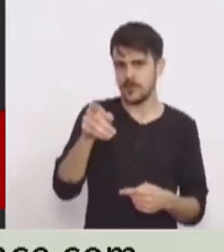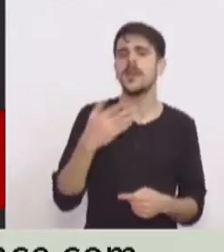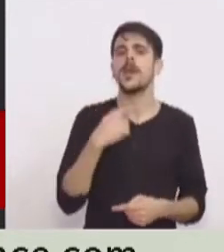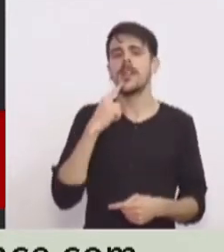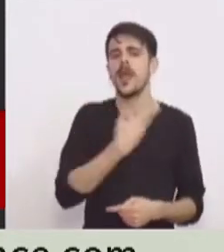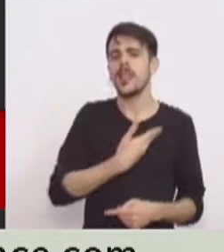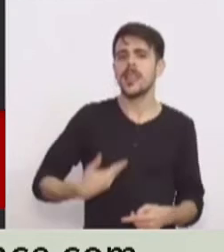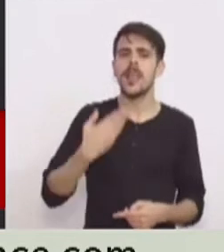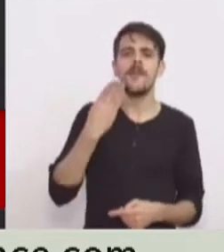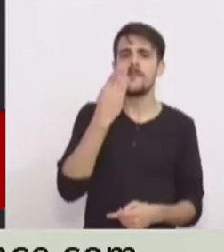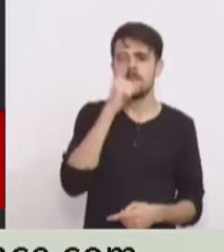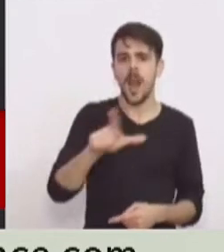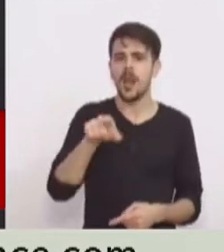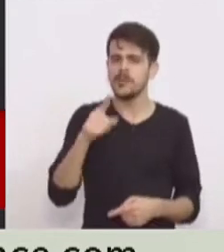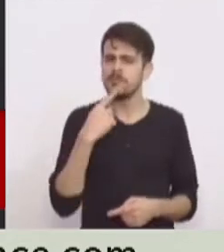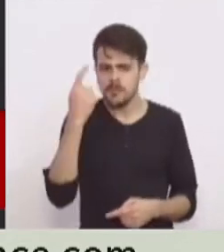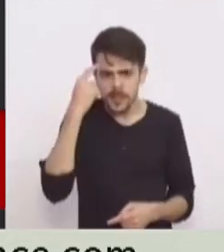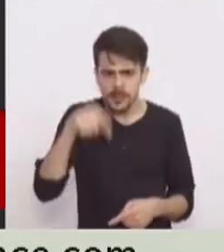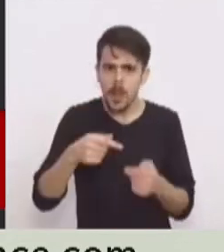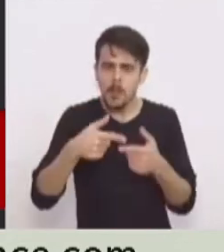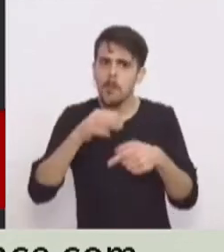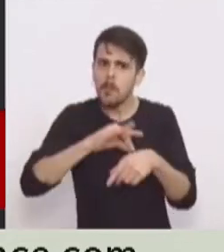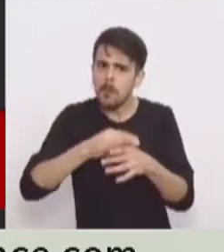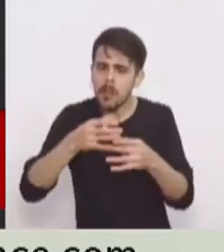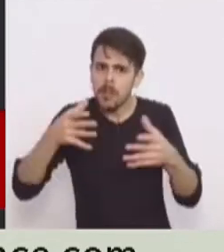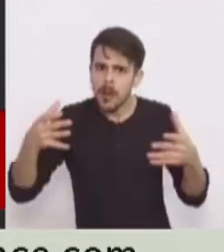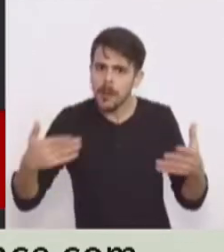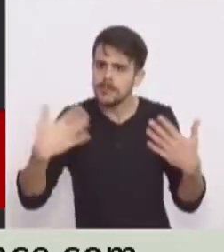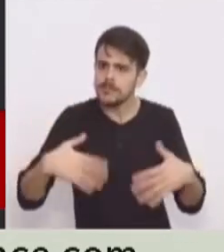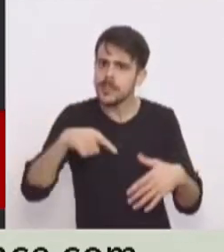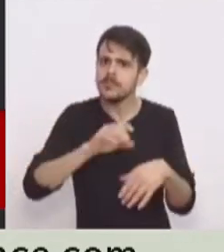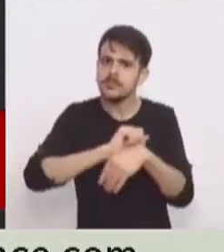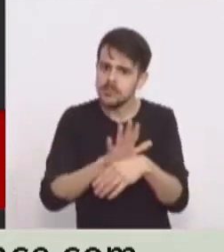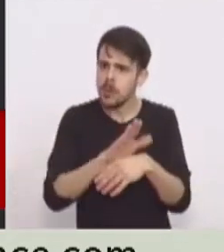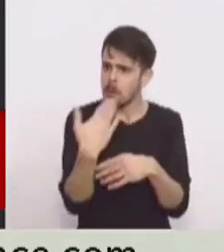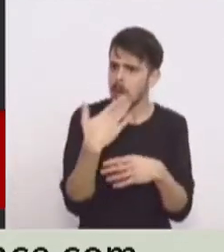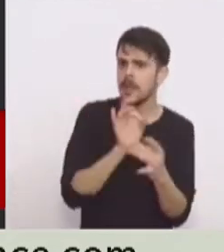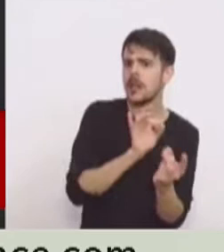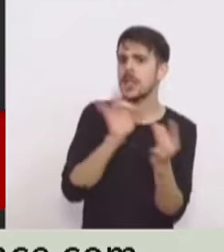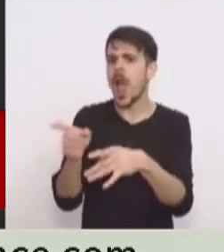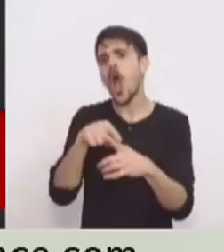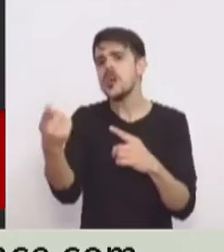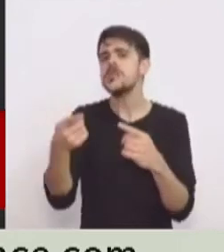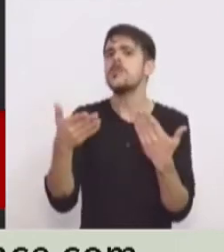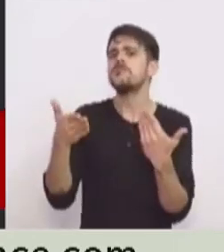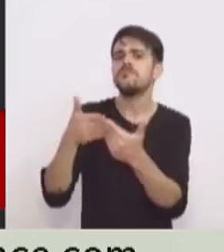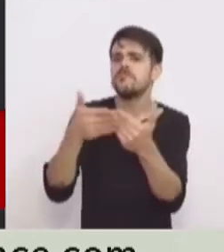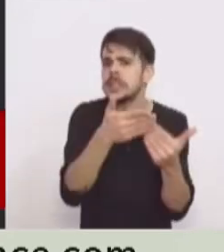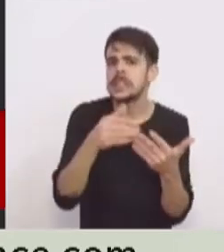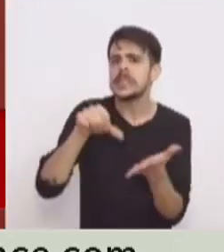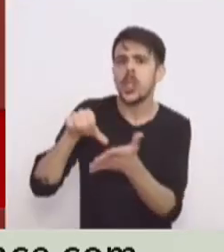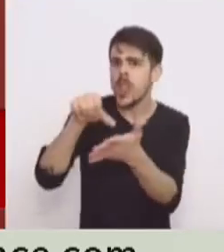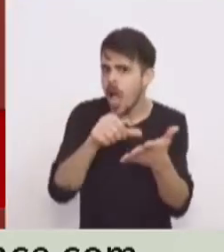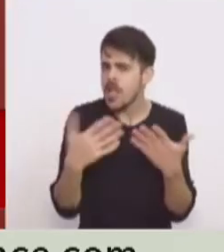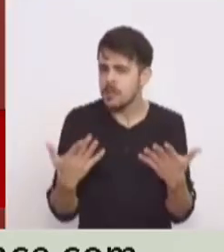que el crecimiento de casos de coronavirus en Paraná puede afectar a localidades vecinas? ¿Se incrementarán las medidas para evitarlo?